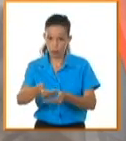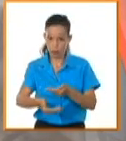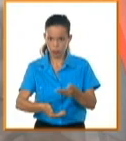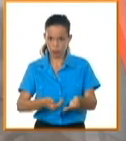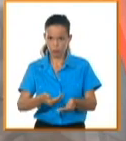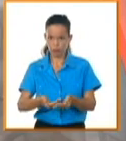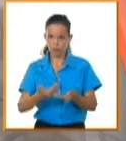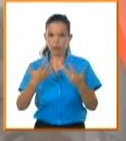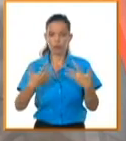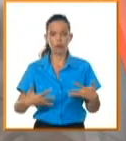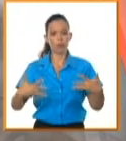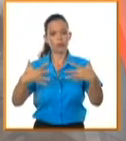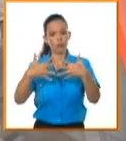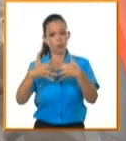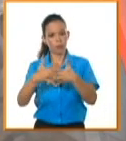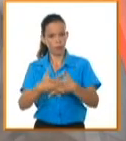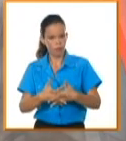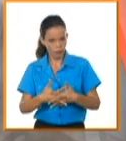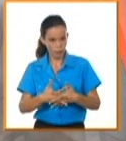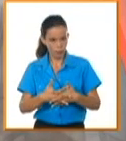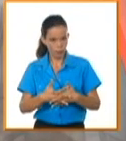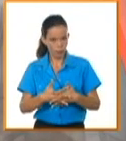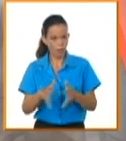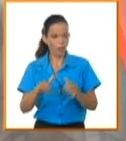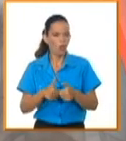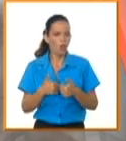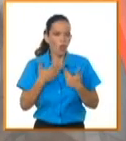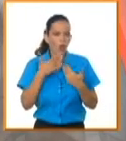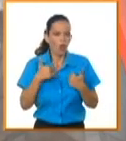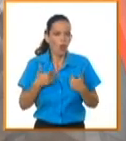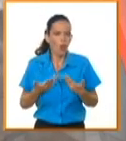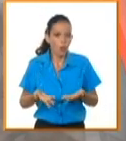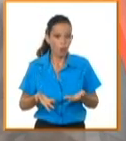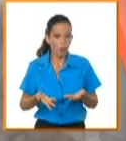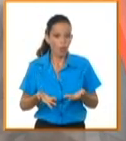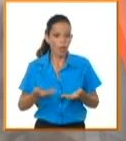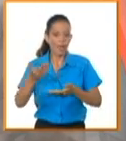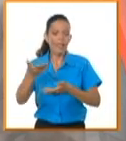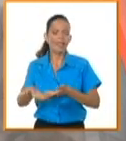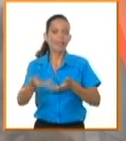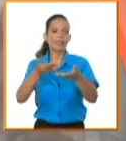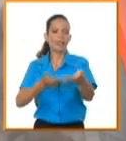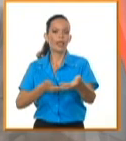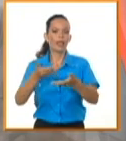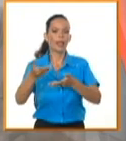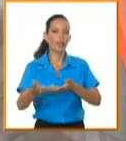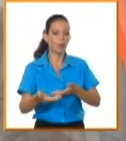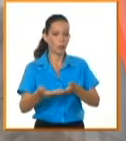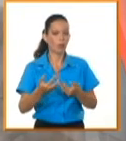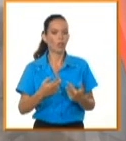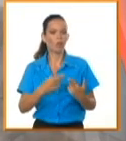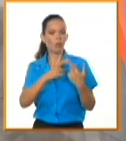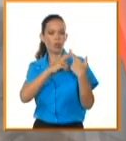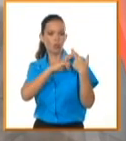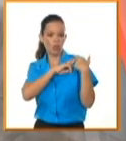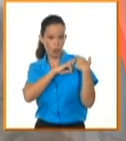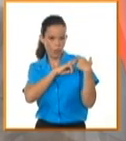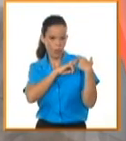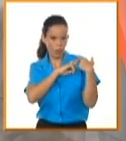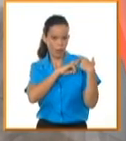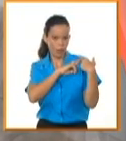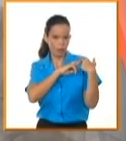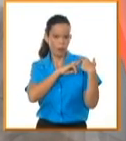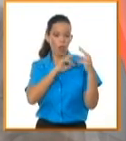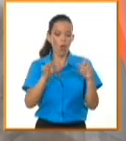identificado en el intercambio en la responsabilidad que tiene la red de oficinas del banco